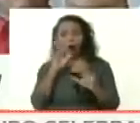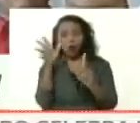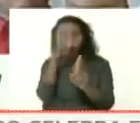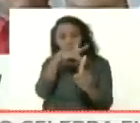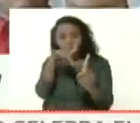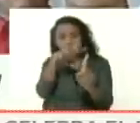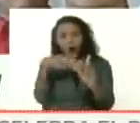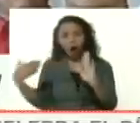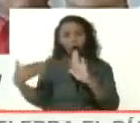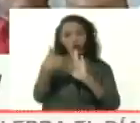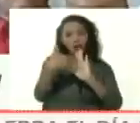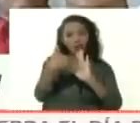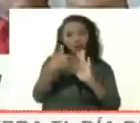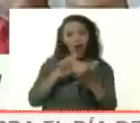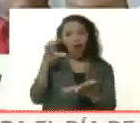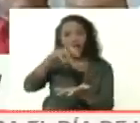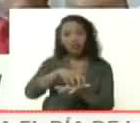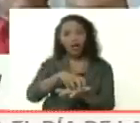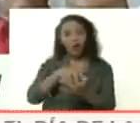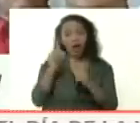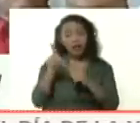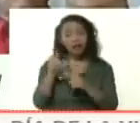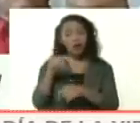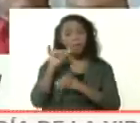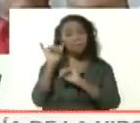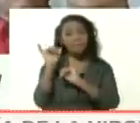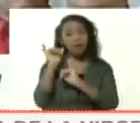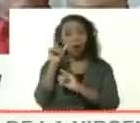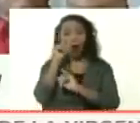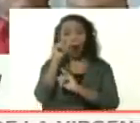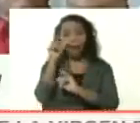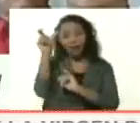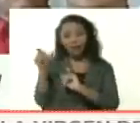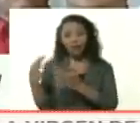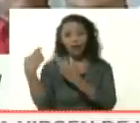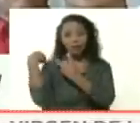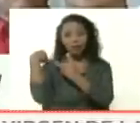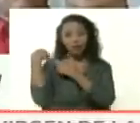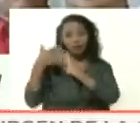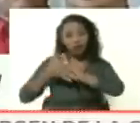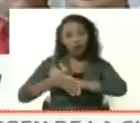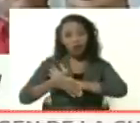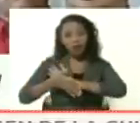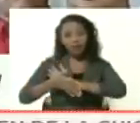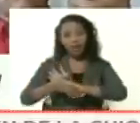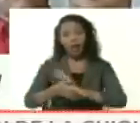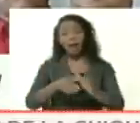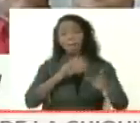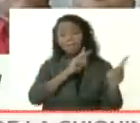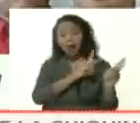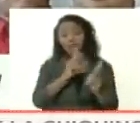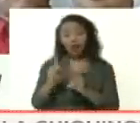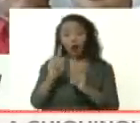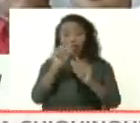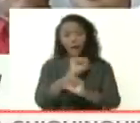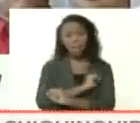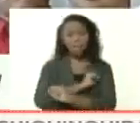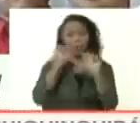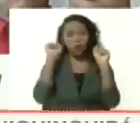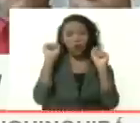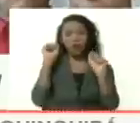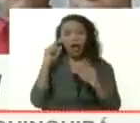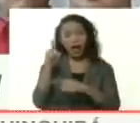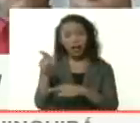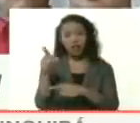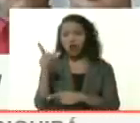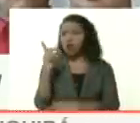Era Danilo quien llevaba esos juicios, fue vilmente asesinado, planificado, una bomba. Eso no es